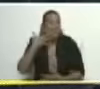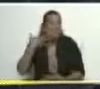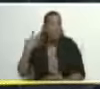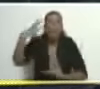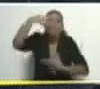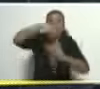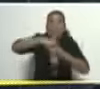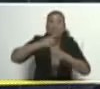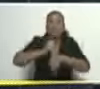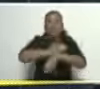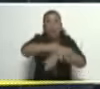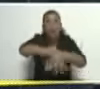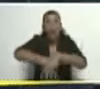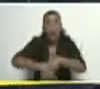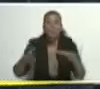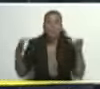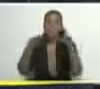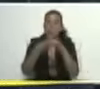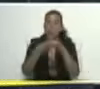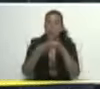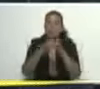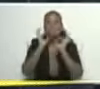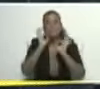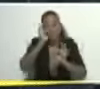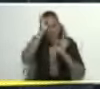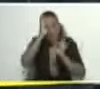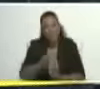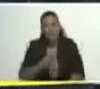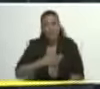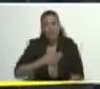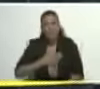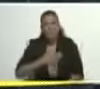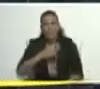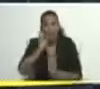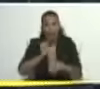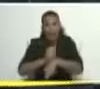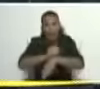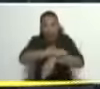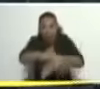ser miembro de esta organización y creemos que el ALBA